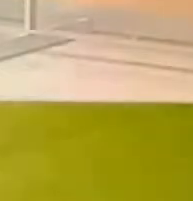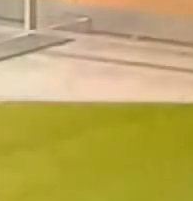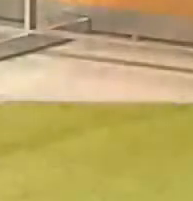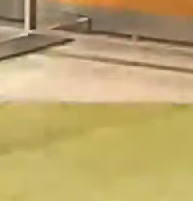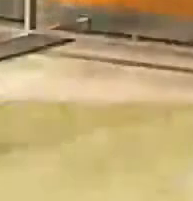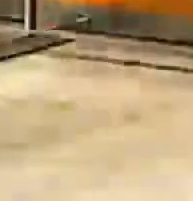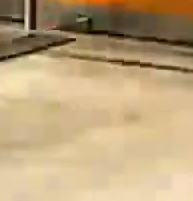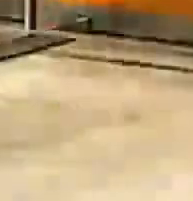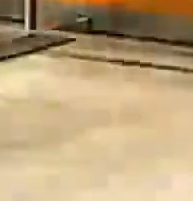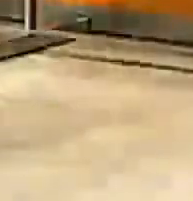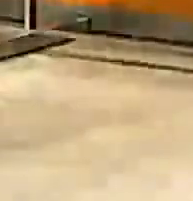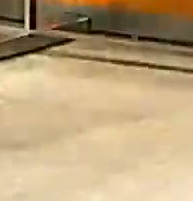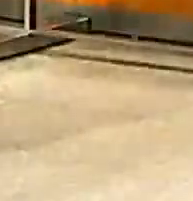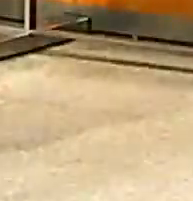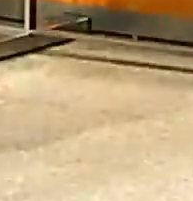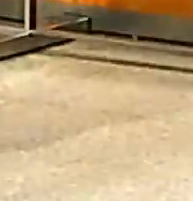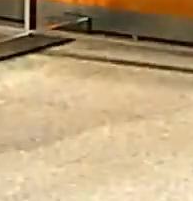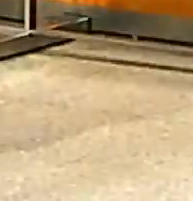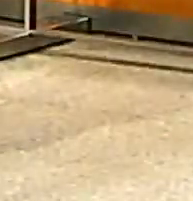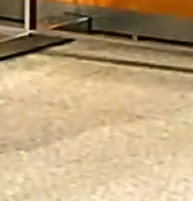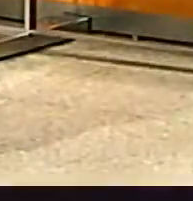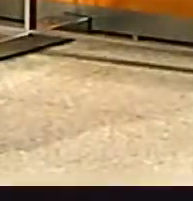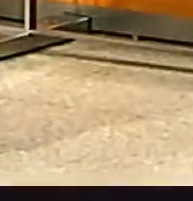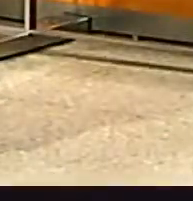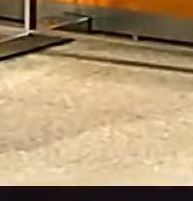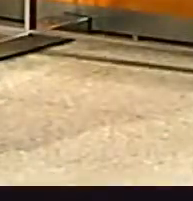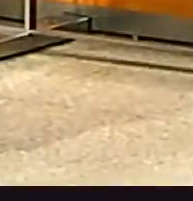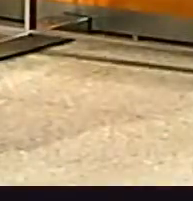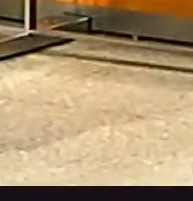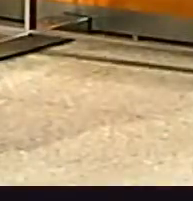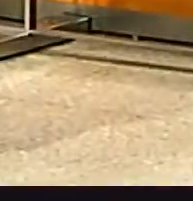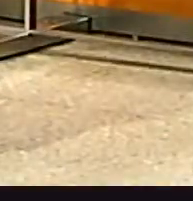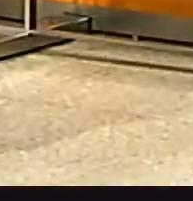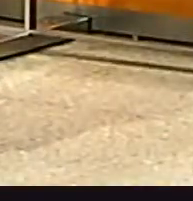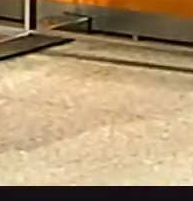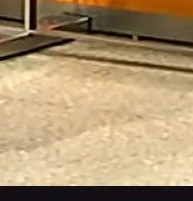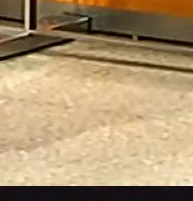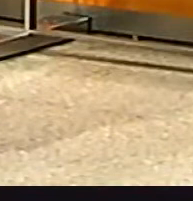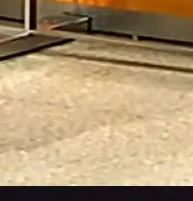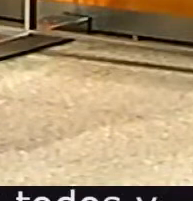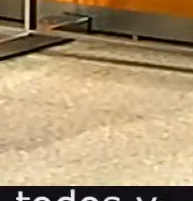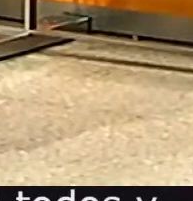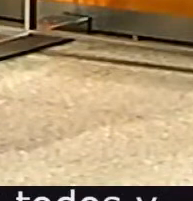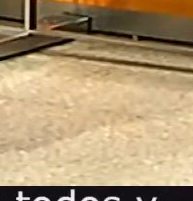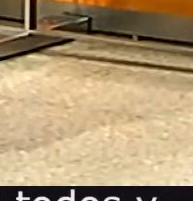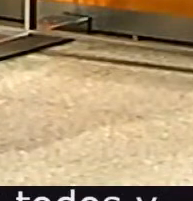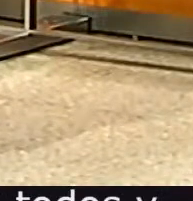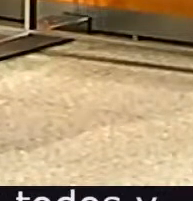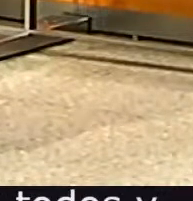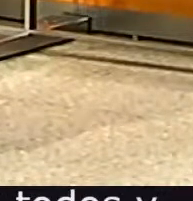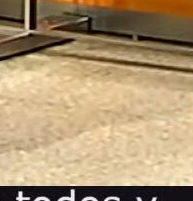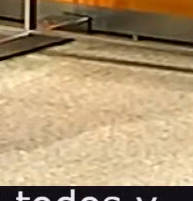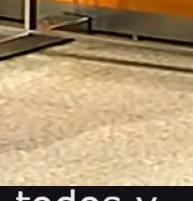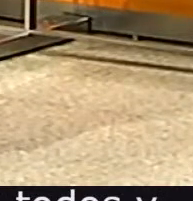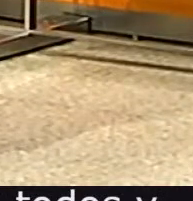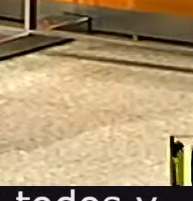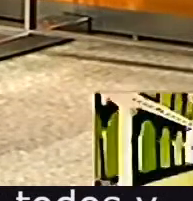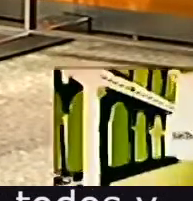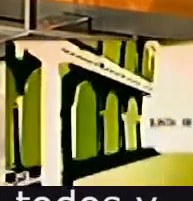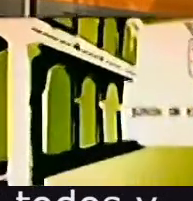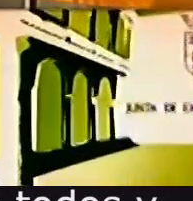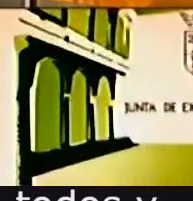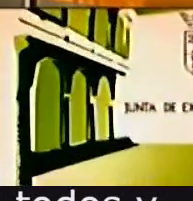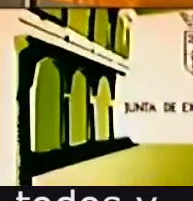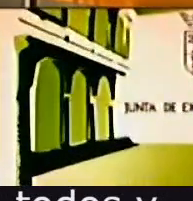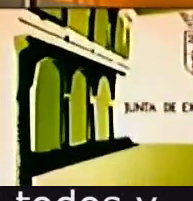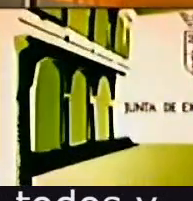Buenos días, buenas tardes a todas y a todos. Gracias por acudir a la convocatoria de la Vicepresidencia Segunda y Consejería